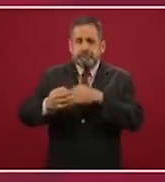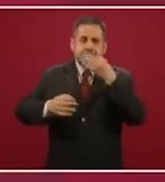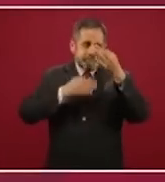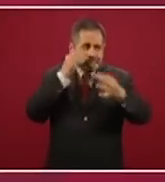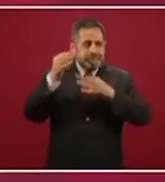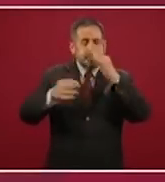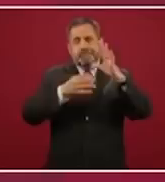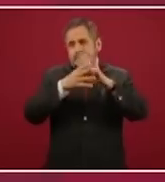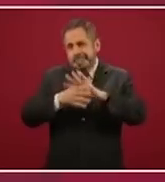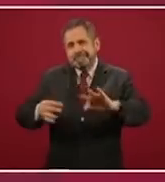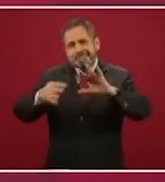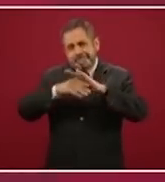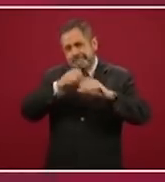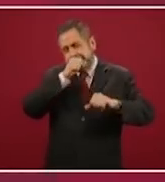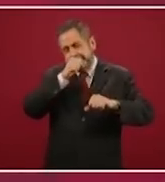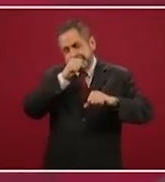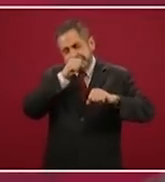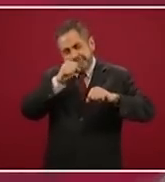campaña